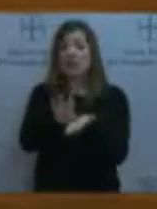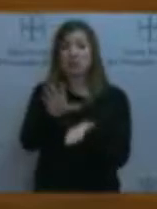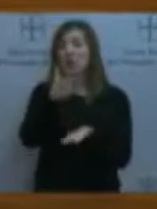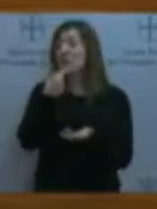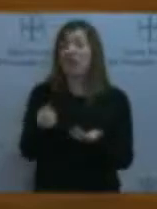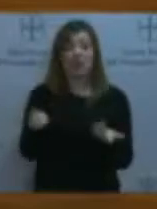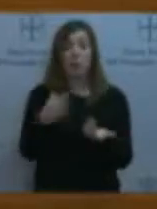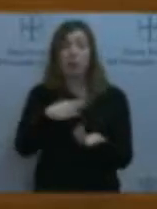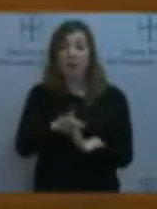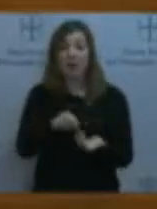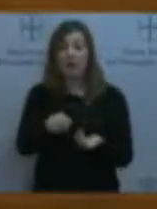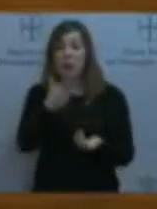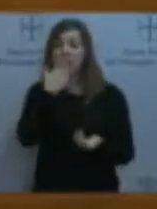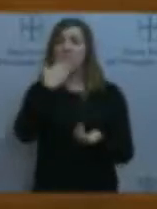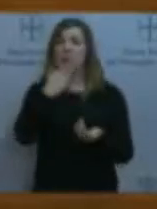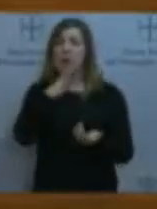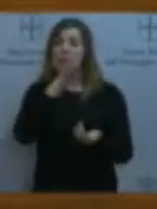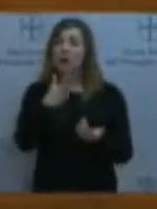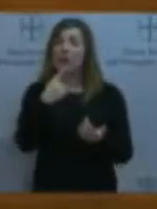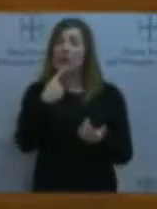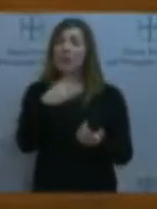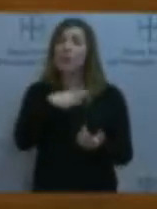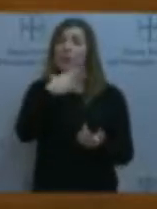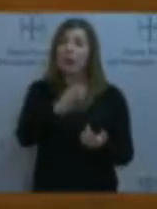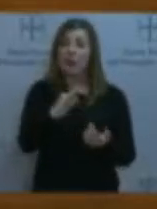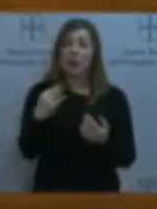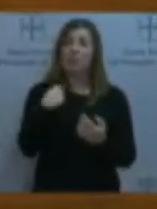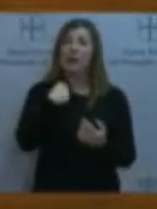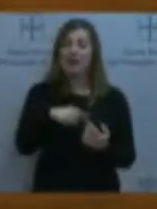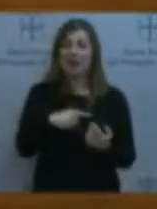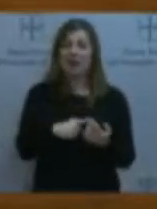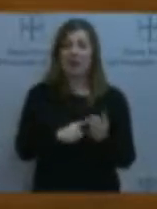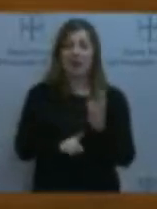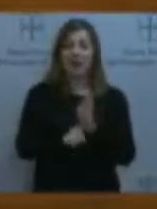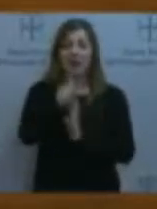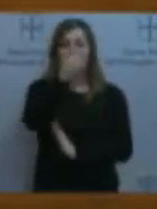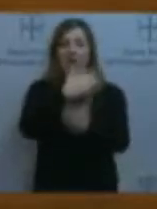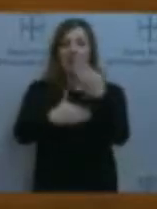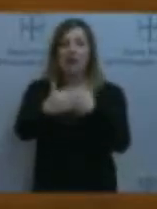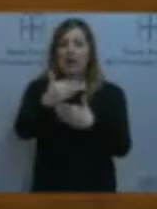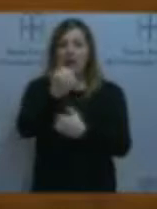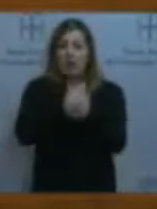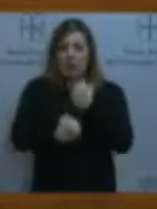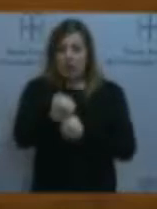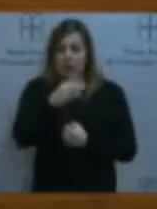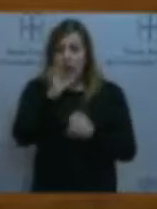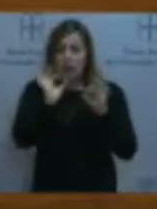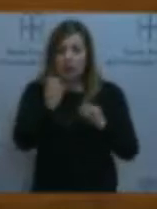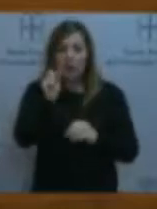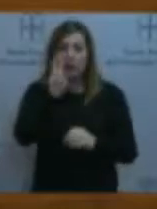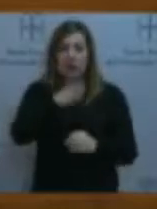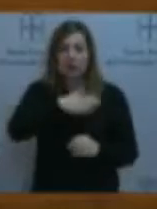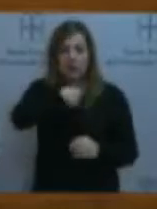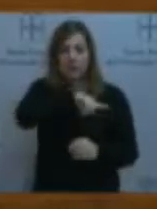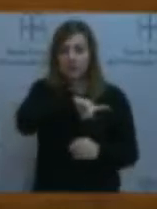es ridículo, es que favoreció que perdiésemos 10 años de posible reactivación económica. 10 años después, y con la perspectiva que tenemos, ya nadie se